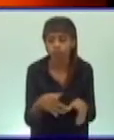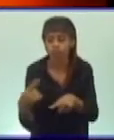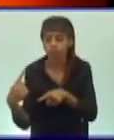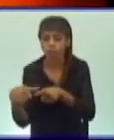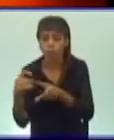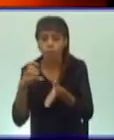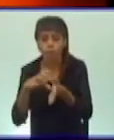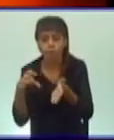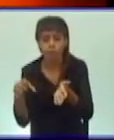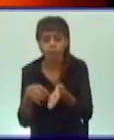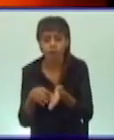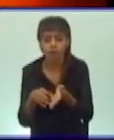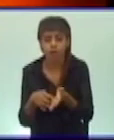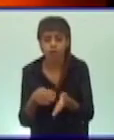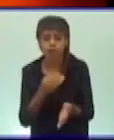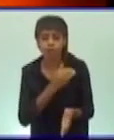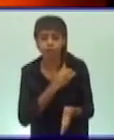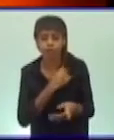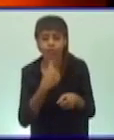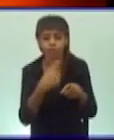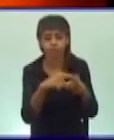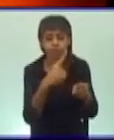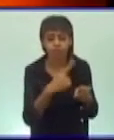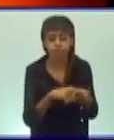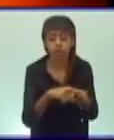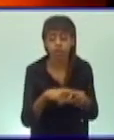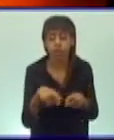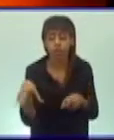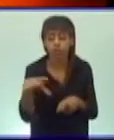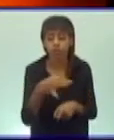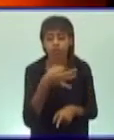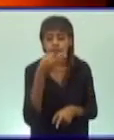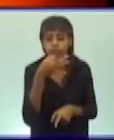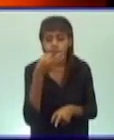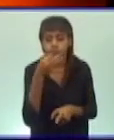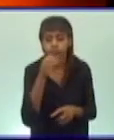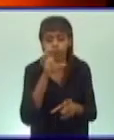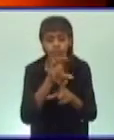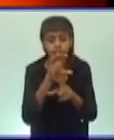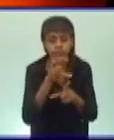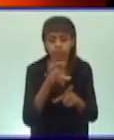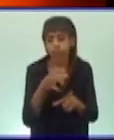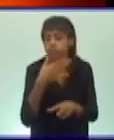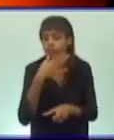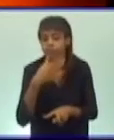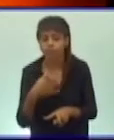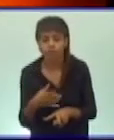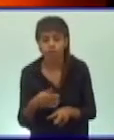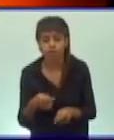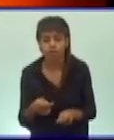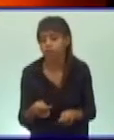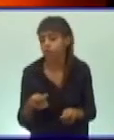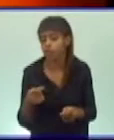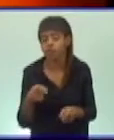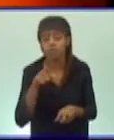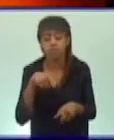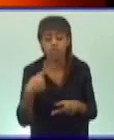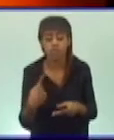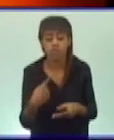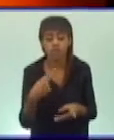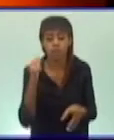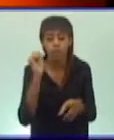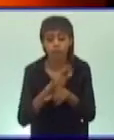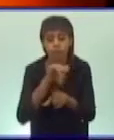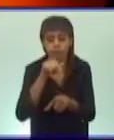estos problemas fueron denunciados por Fidel de manera pública, por lo que a partir de ese momento se empezaron